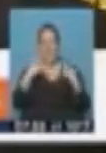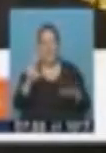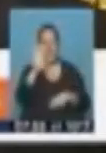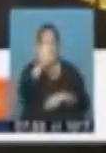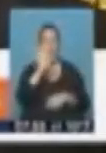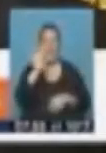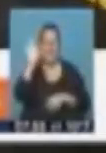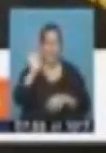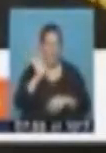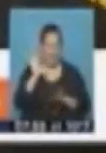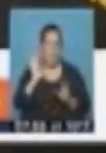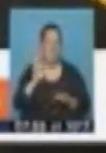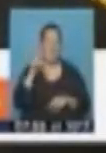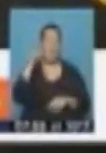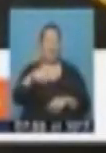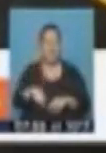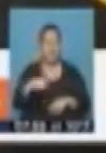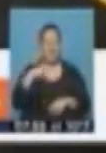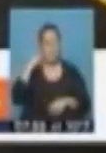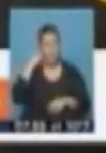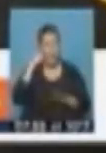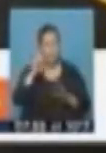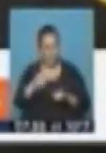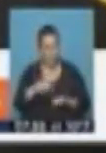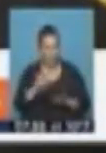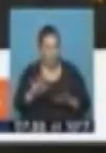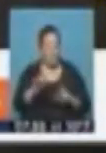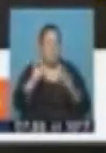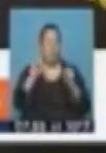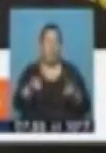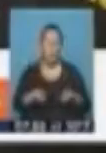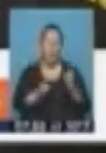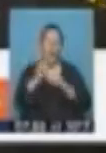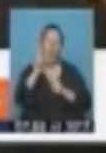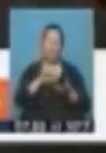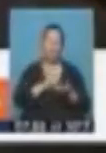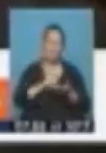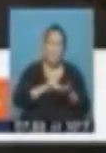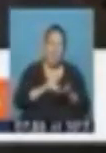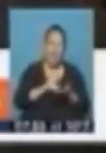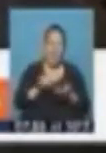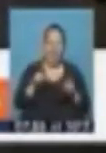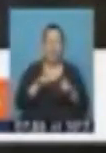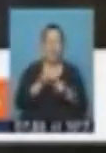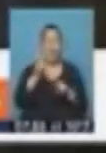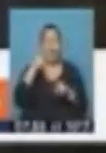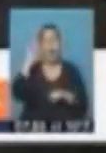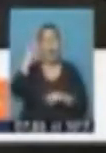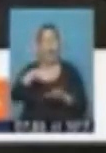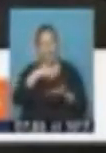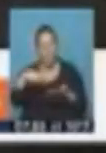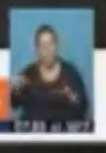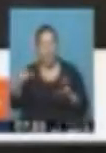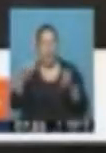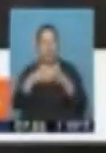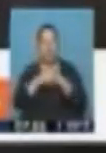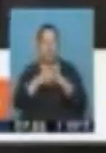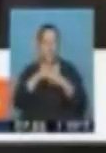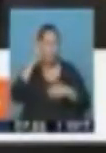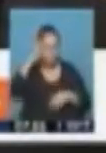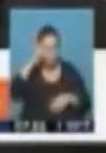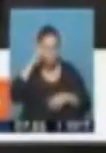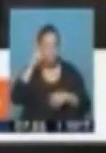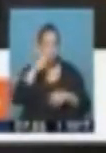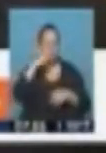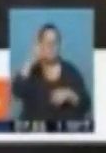para poder designarlos. En este caso creo que así va a ser. De todas maneras, con algunos senadores, como hubo impugnaciones de organizaciones muy